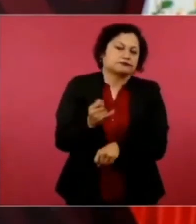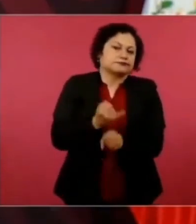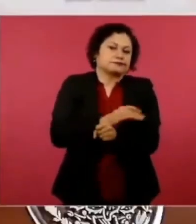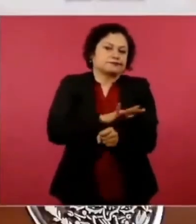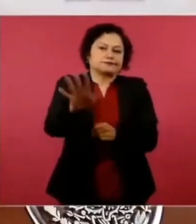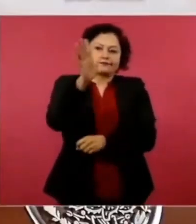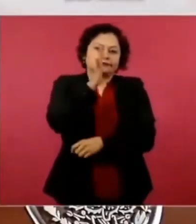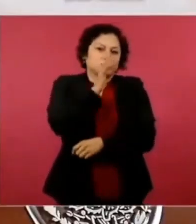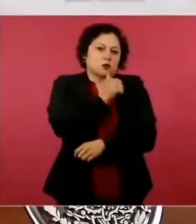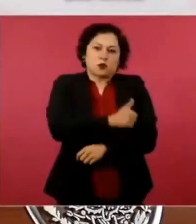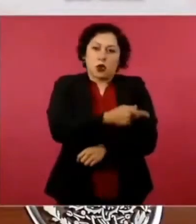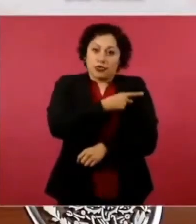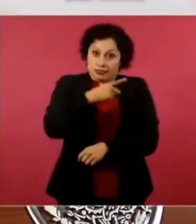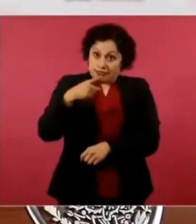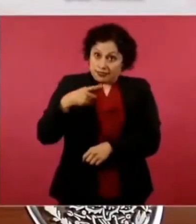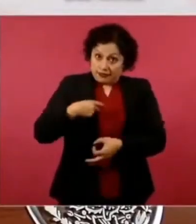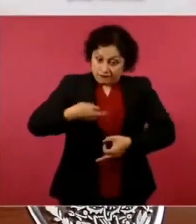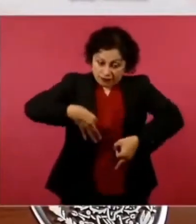Y